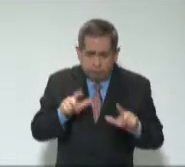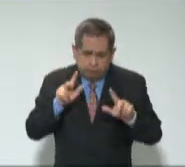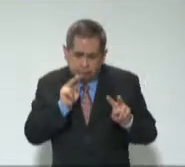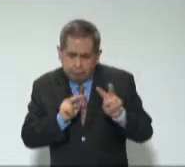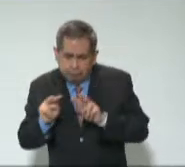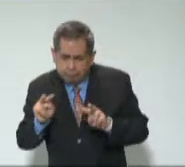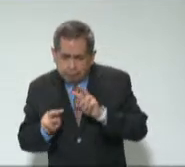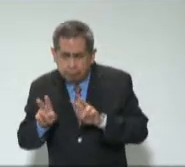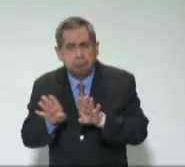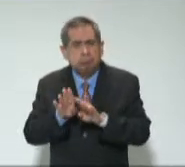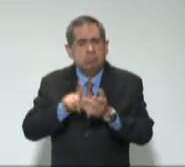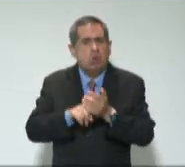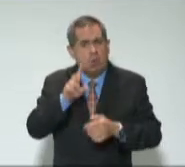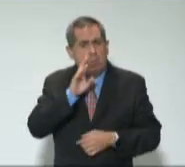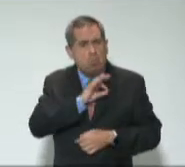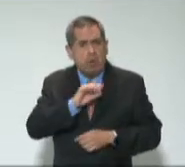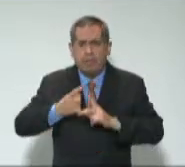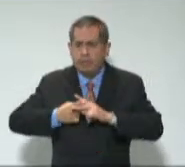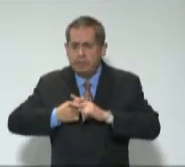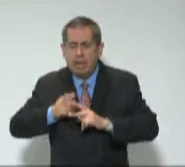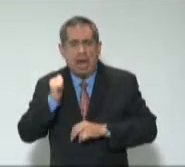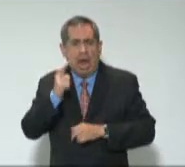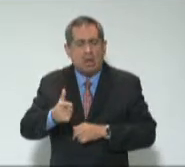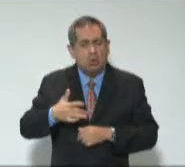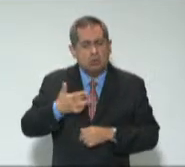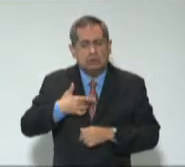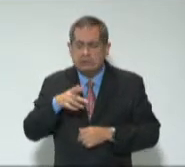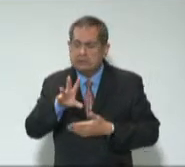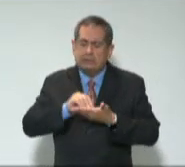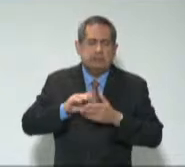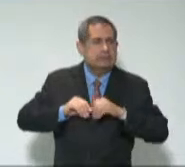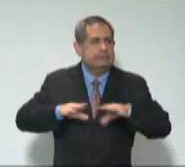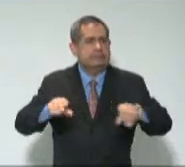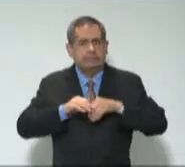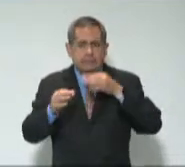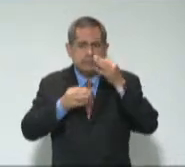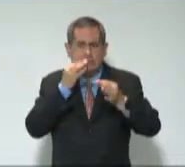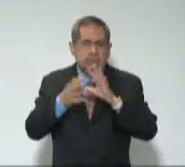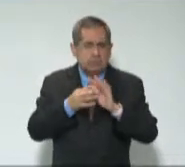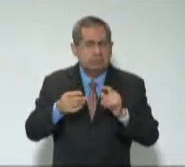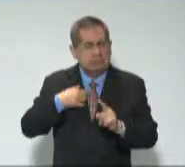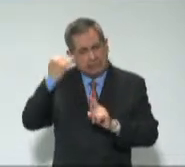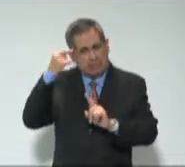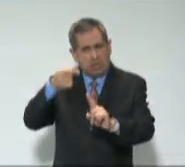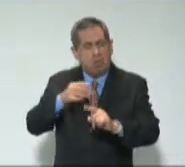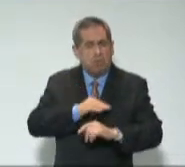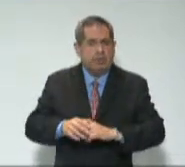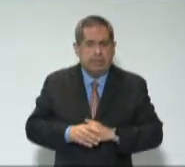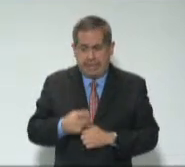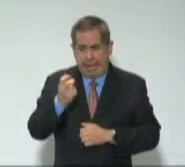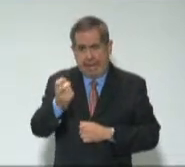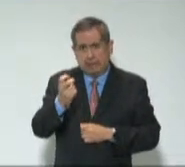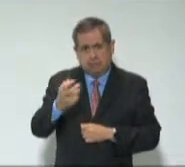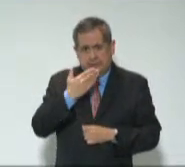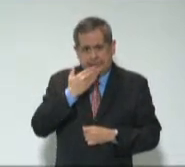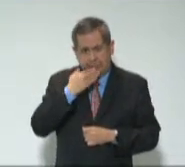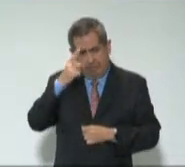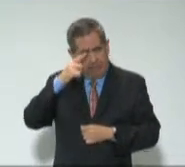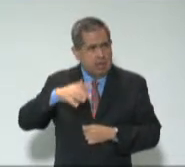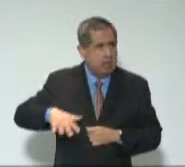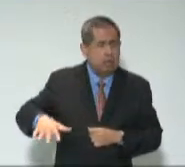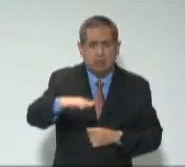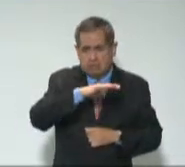nuestros propios análisis estadísticos y nuestras propias eh y sacar nuestras propias conclusiones esto es bueno para el sector